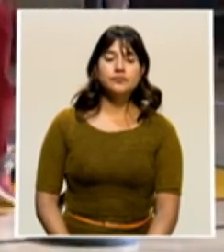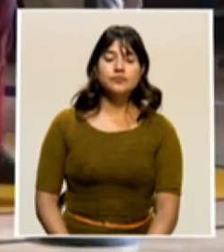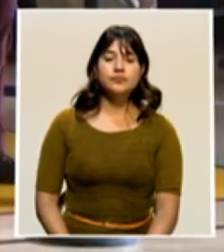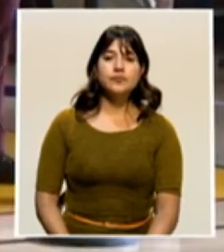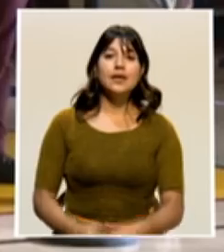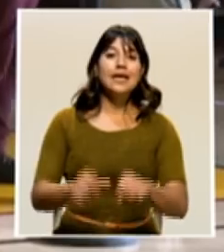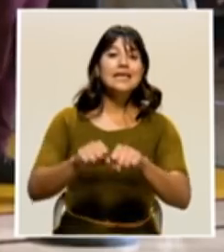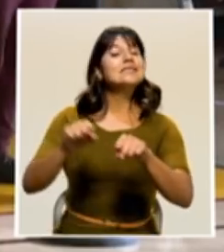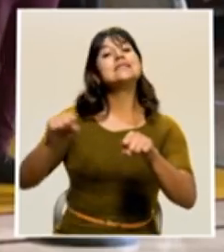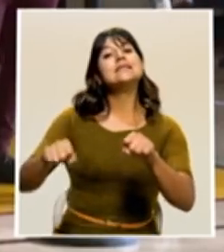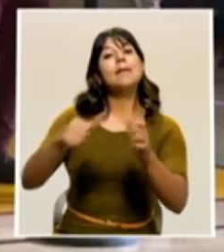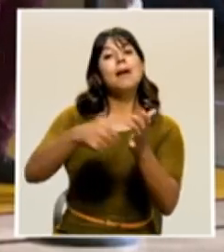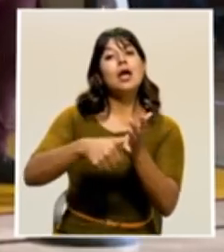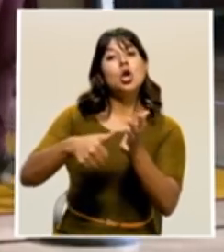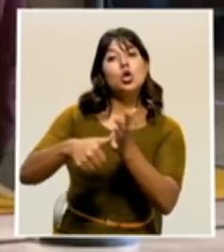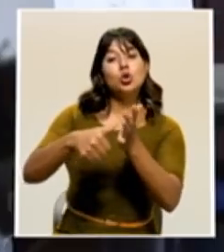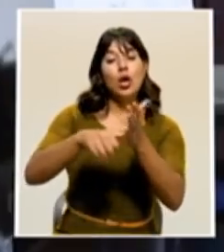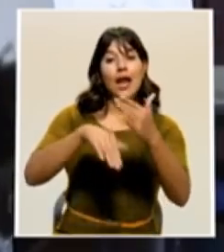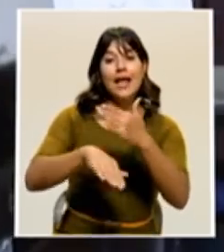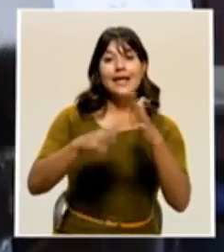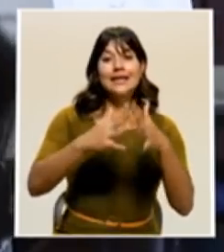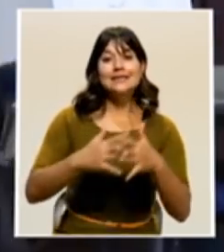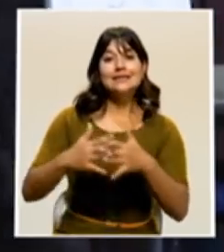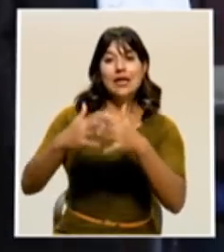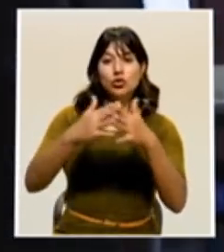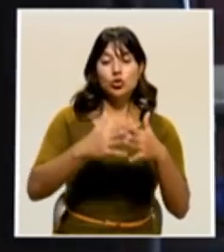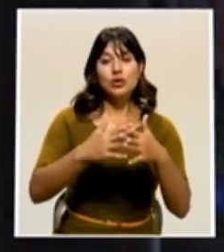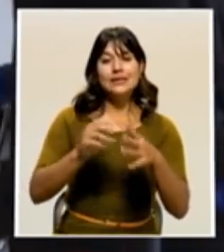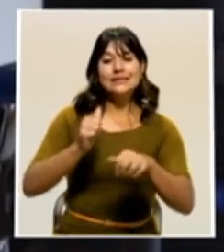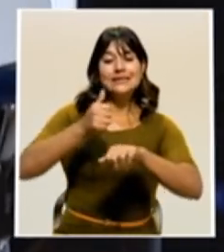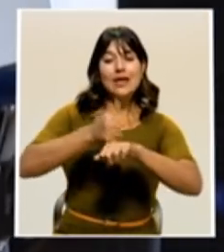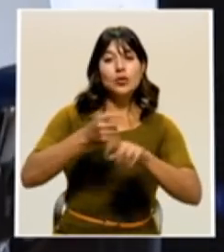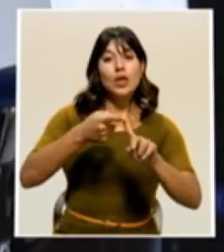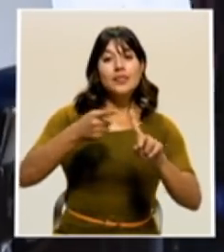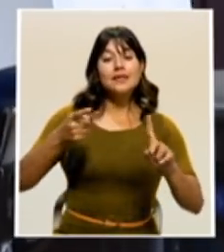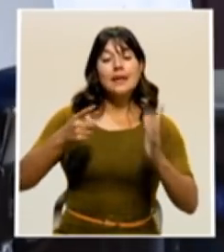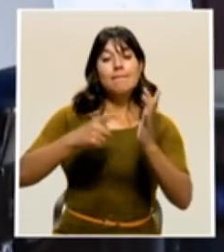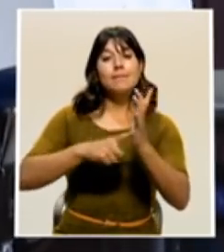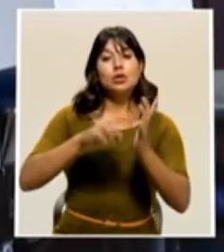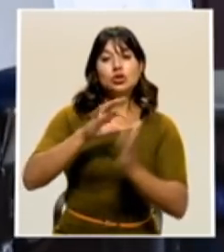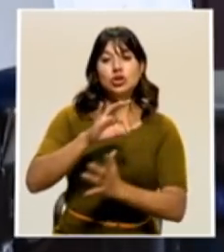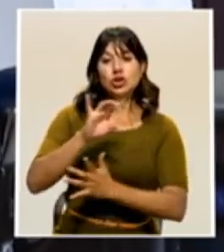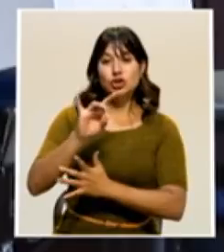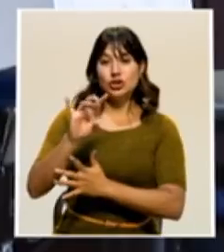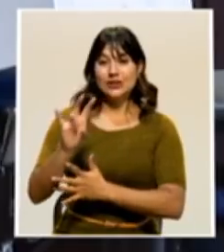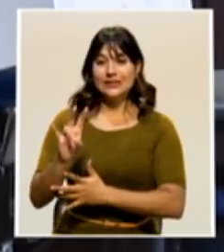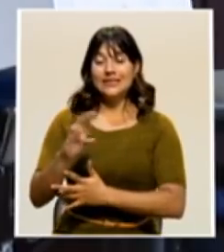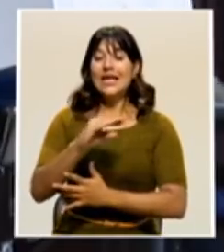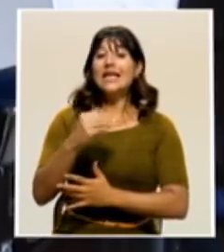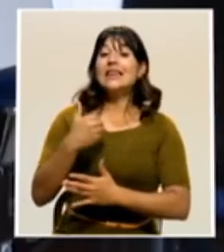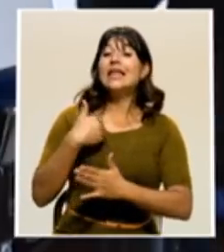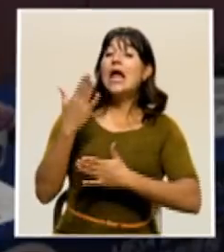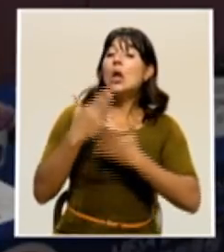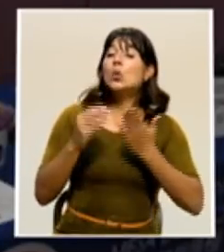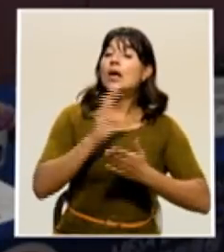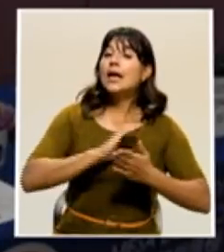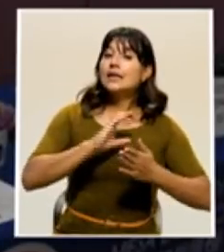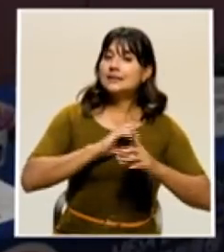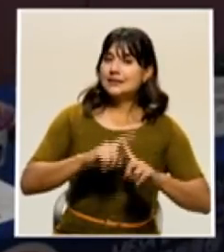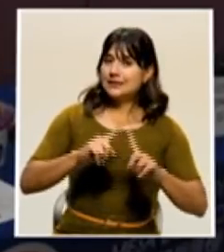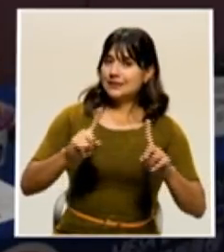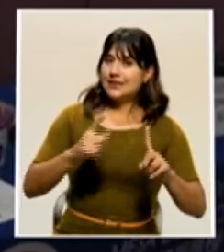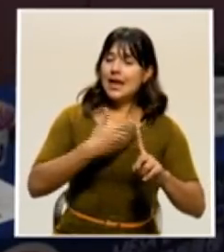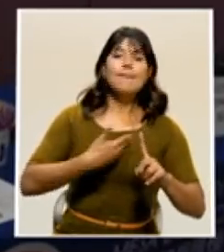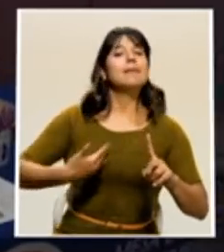El sistema electoral en Estados Unidos data de 1787 y tiene sus particularidades. El